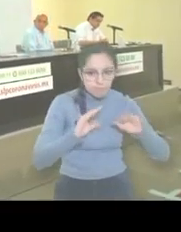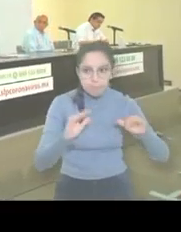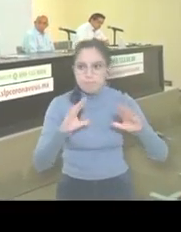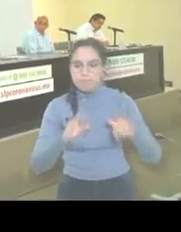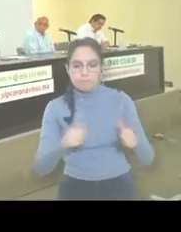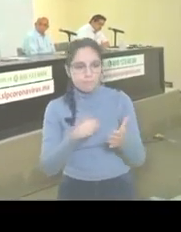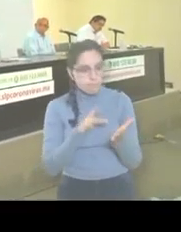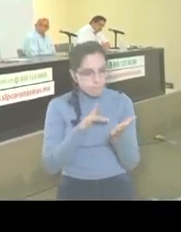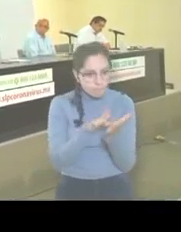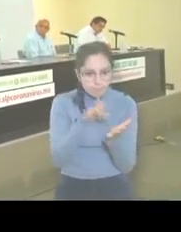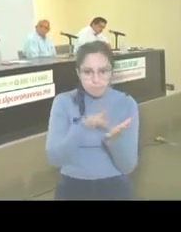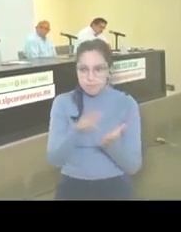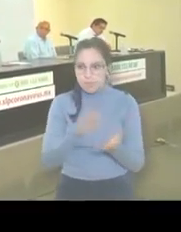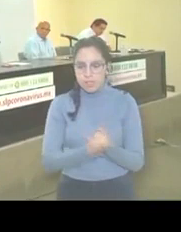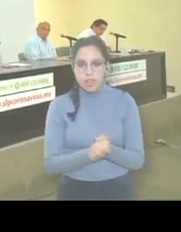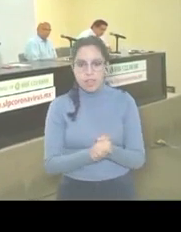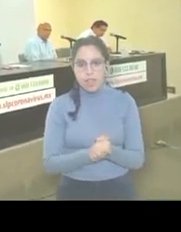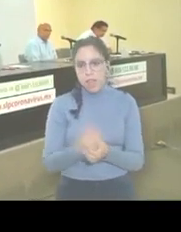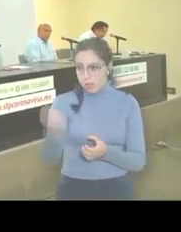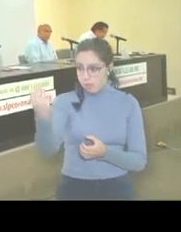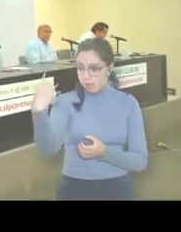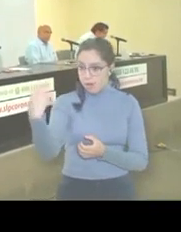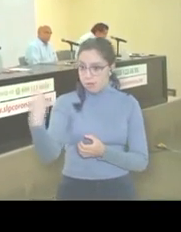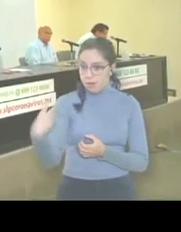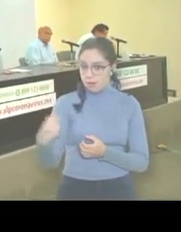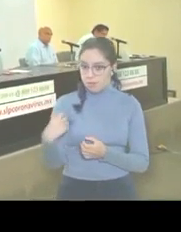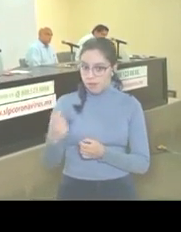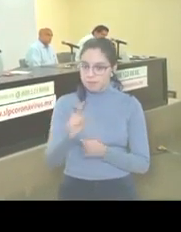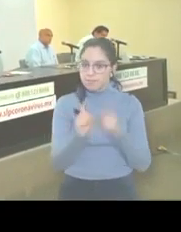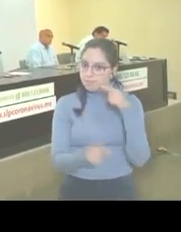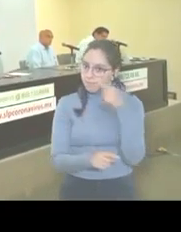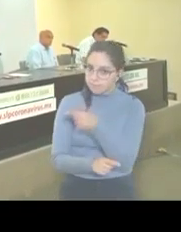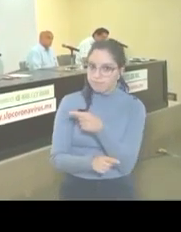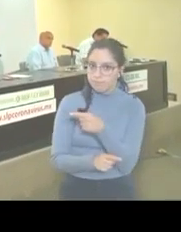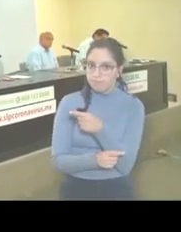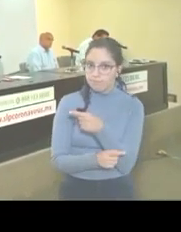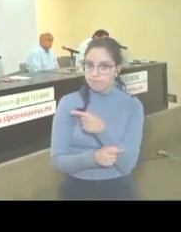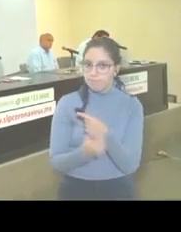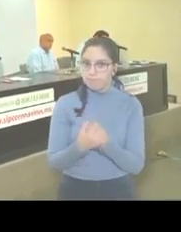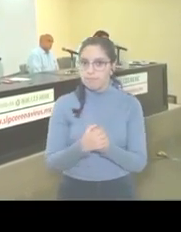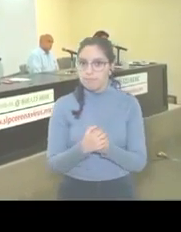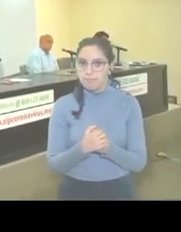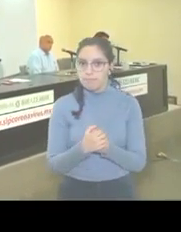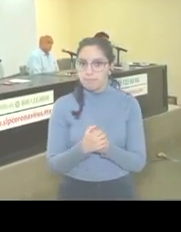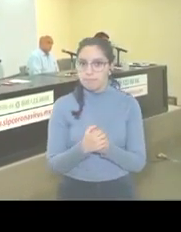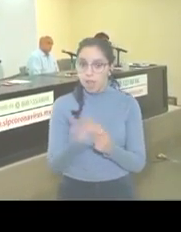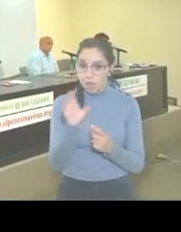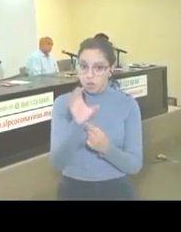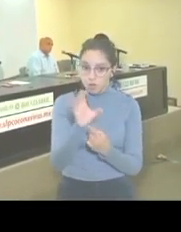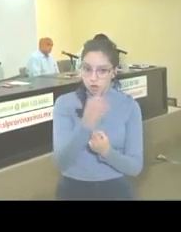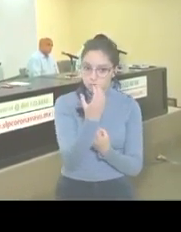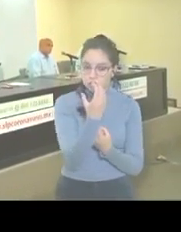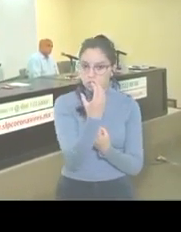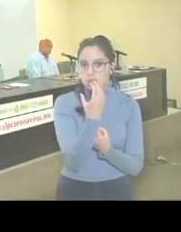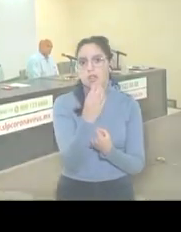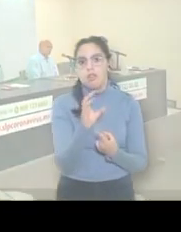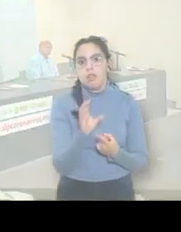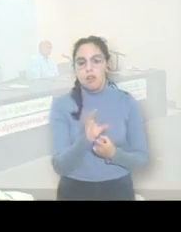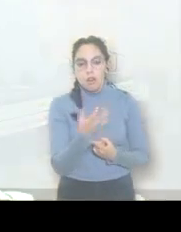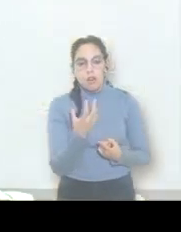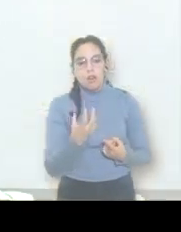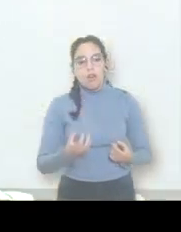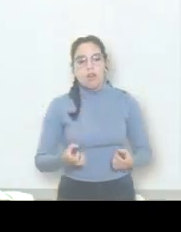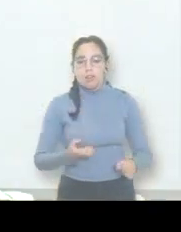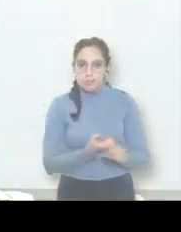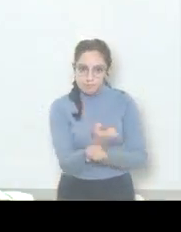Con base en el semáforo que nos plantea la Federación, el Consejo Estatal de Seguridad y Salud nos va a estar